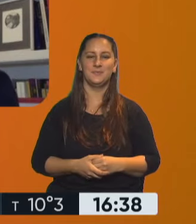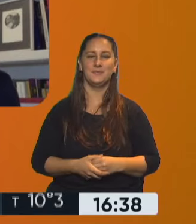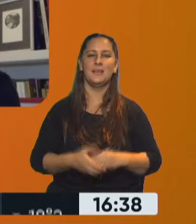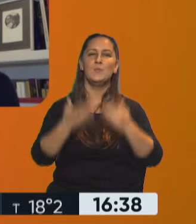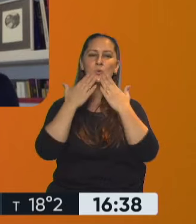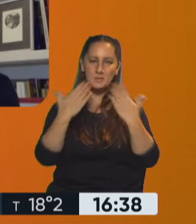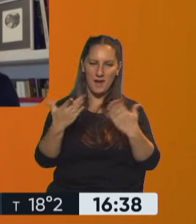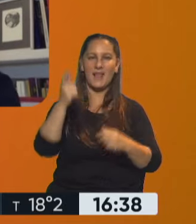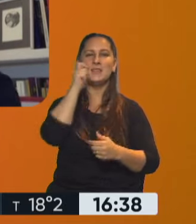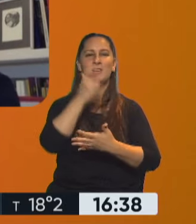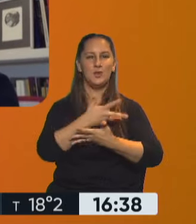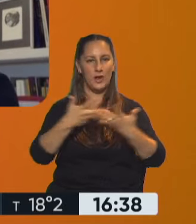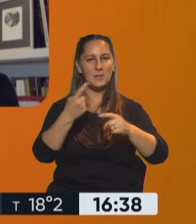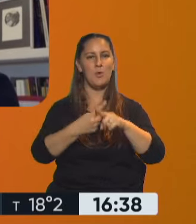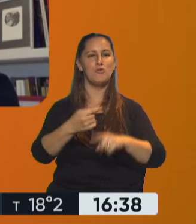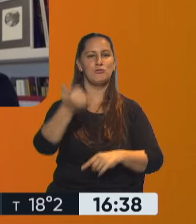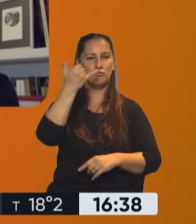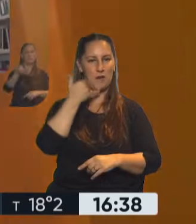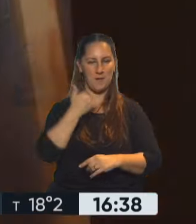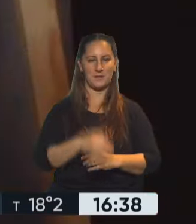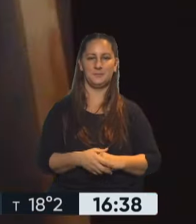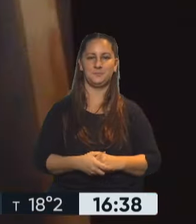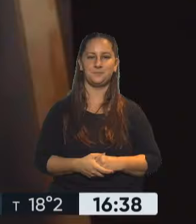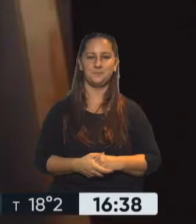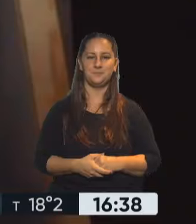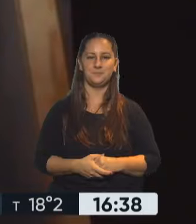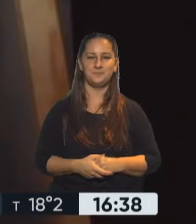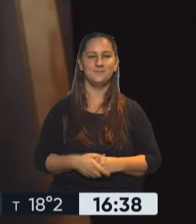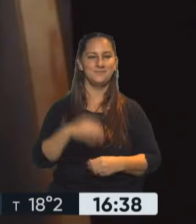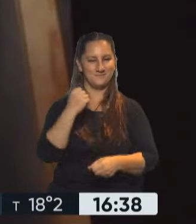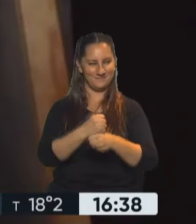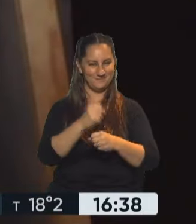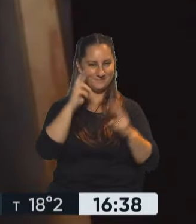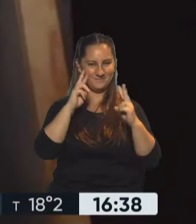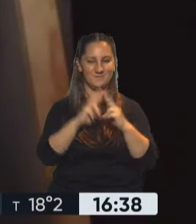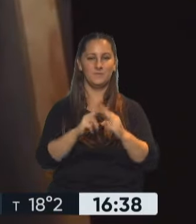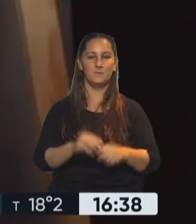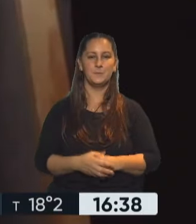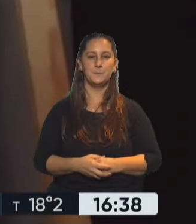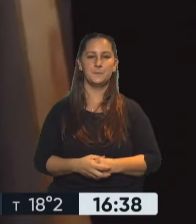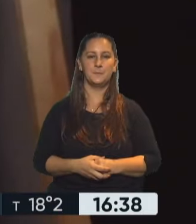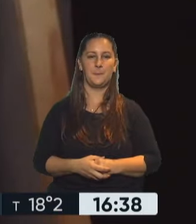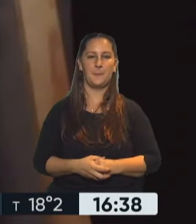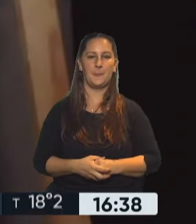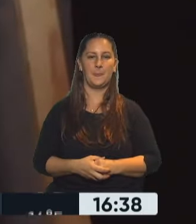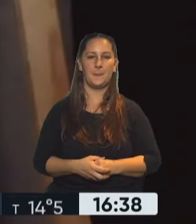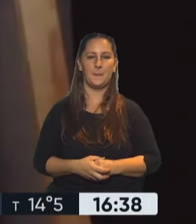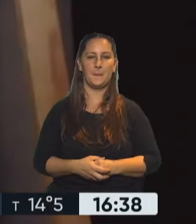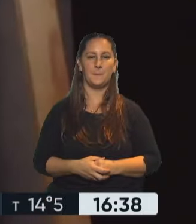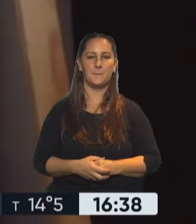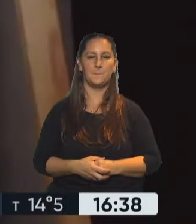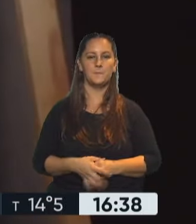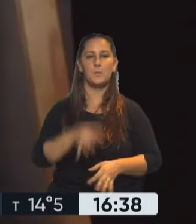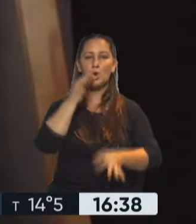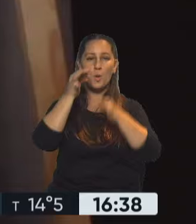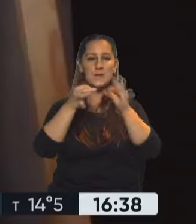y muchísimas gracias por la llamada, en serio. Por favor, hasta luego. Ahí estaba entonces, estábamos interiorizándonos